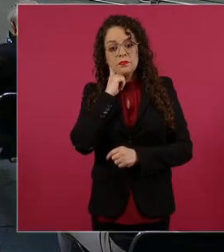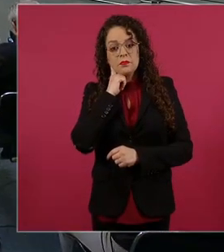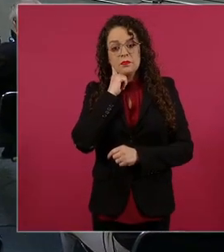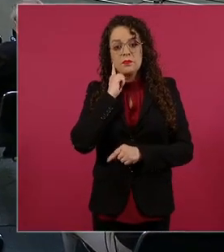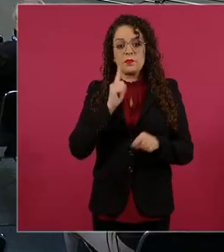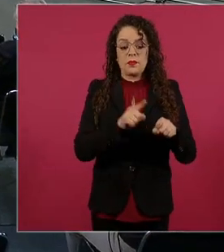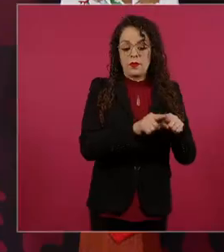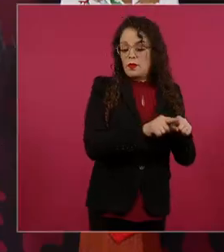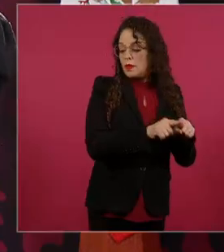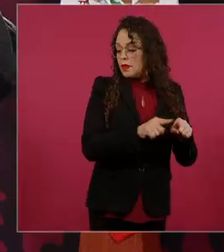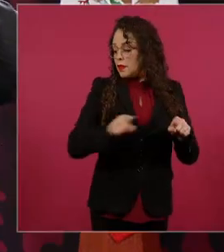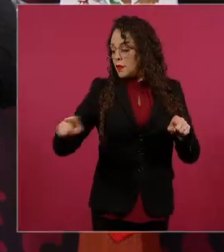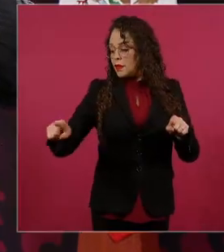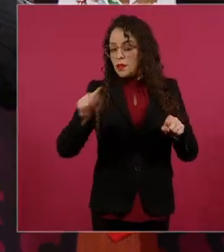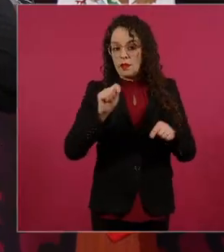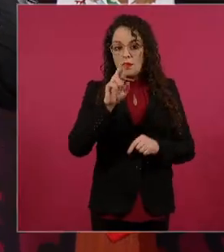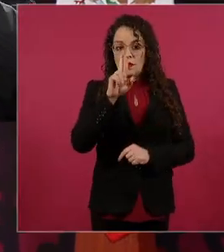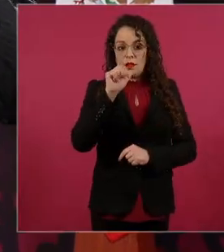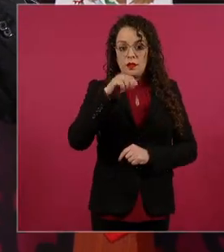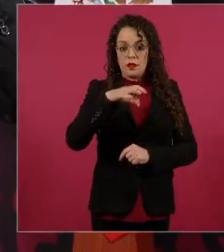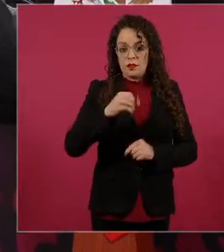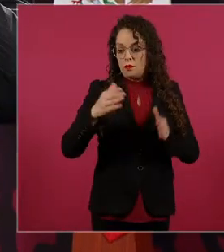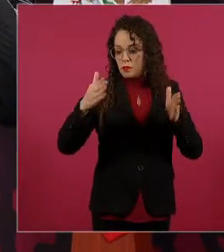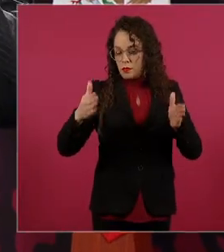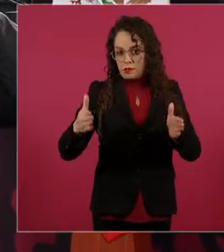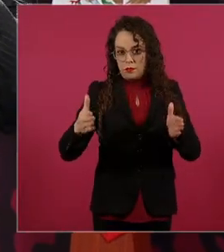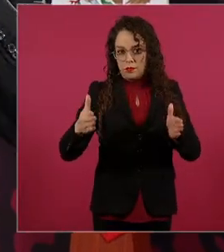en donde estaba el amparo